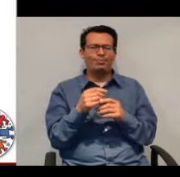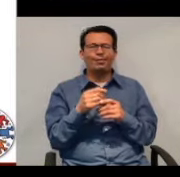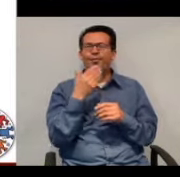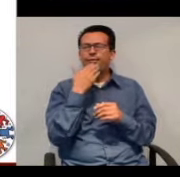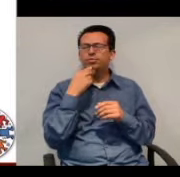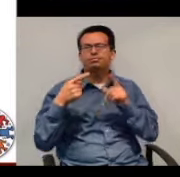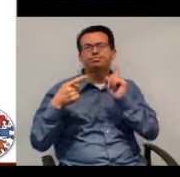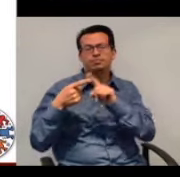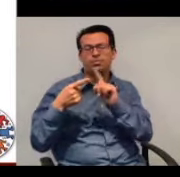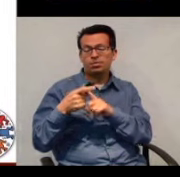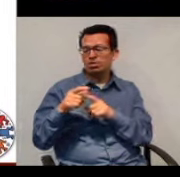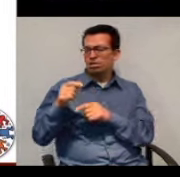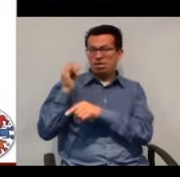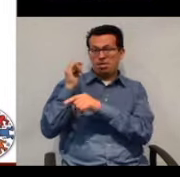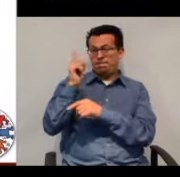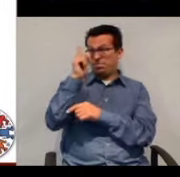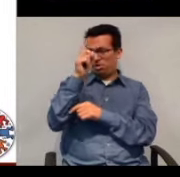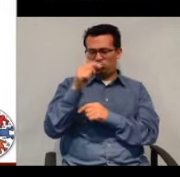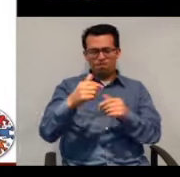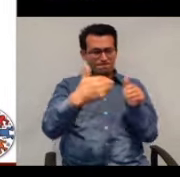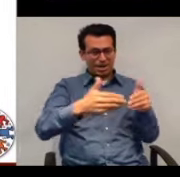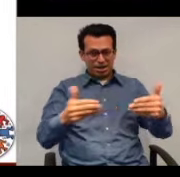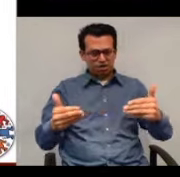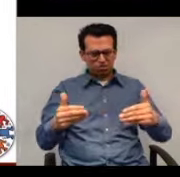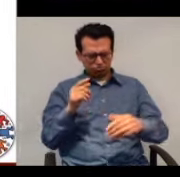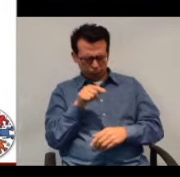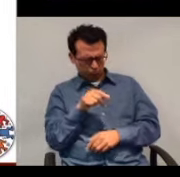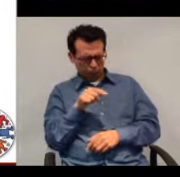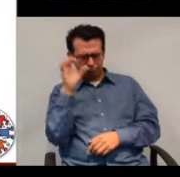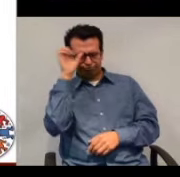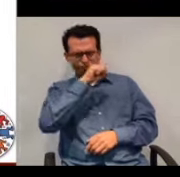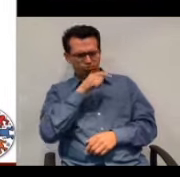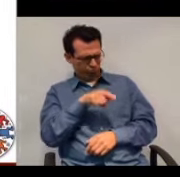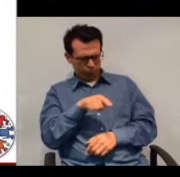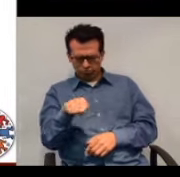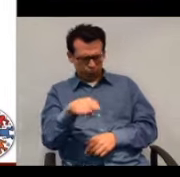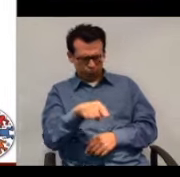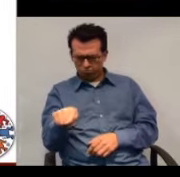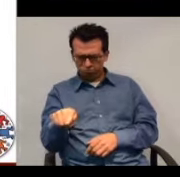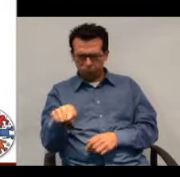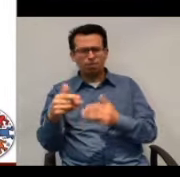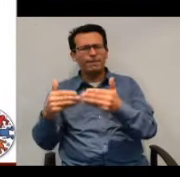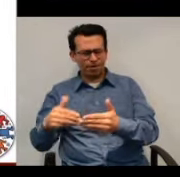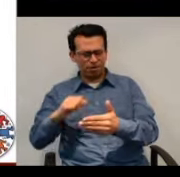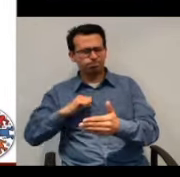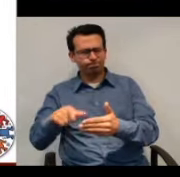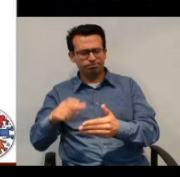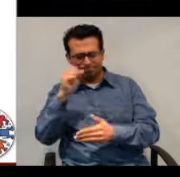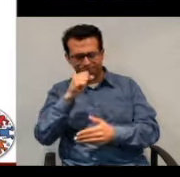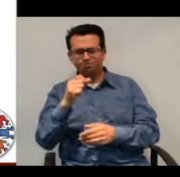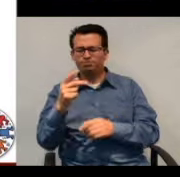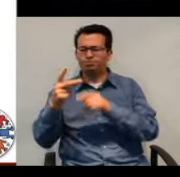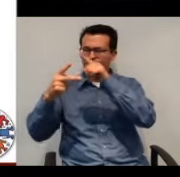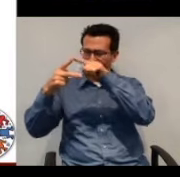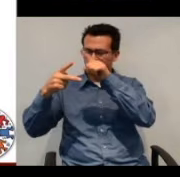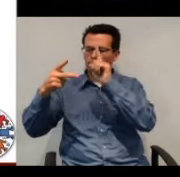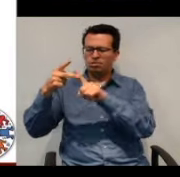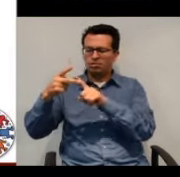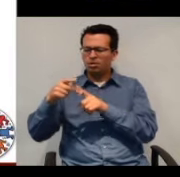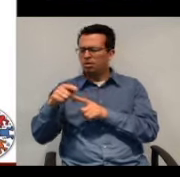barreras institucionales. Una política que haga énfasis en aquellos grupos de estudiantes que son más proclives a ser